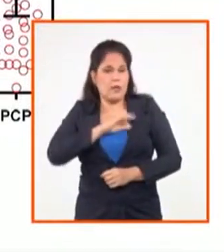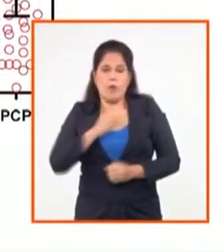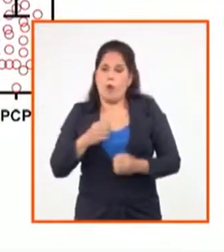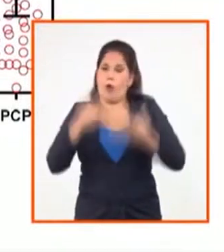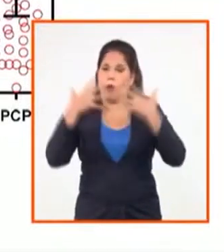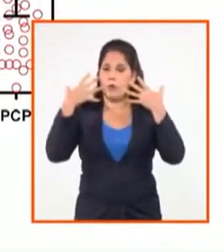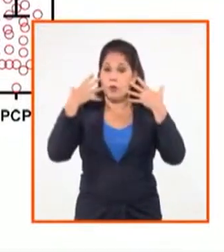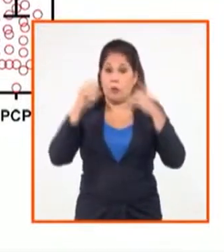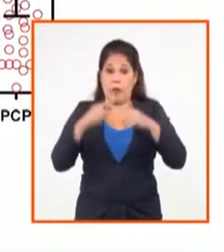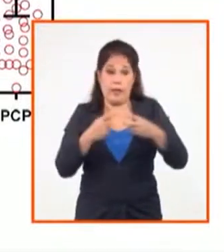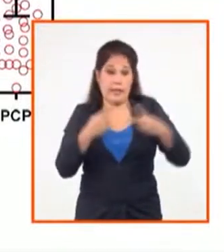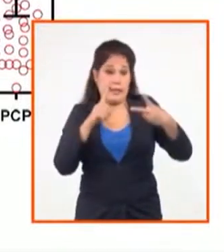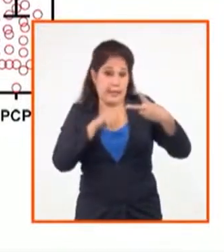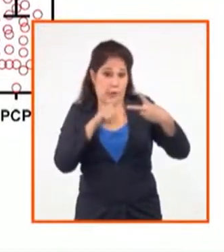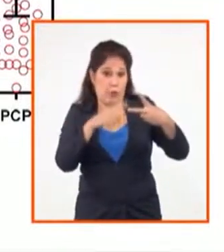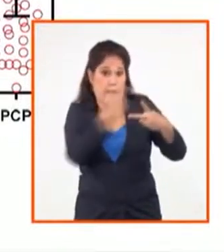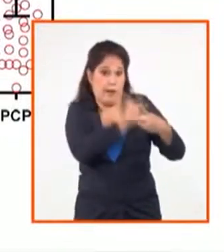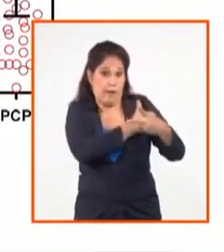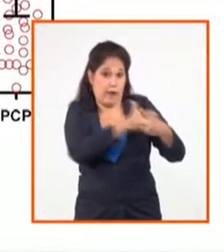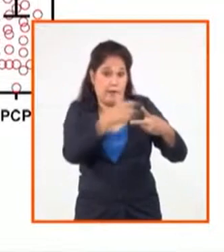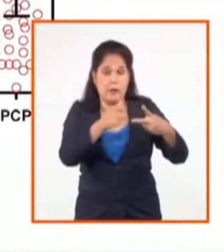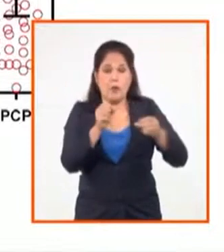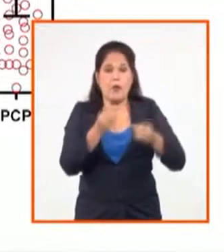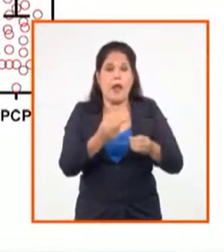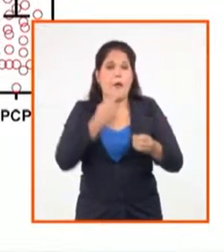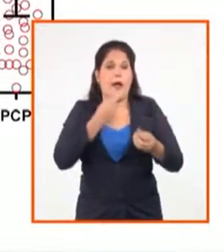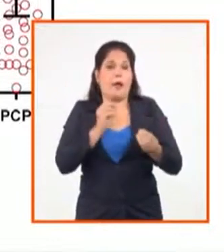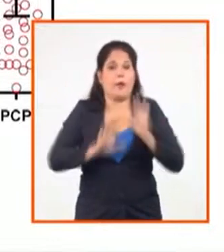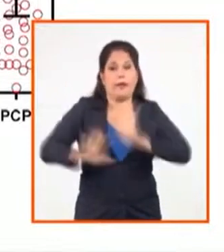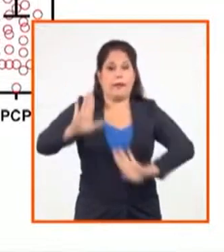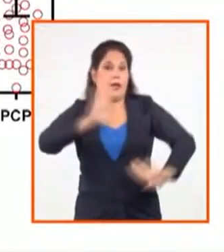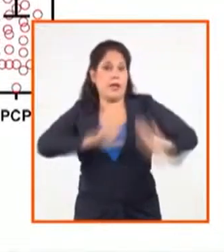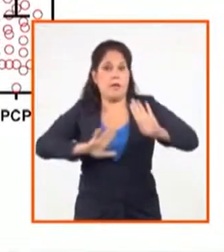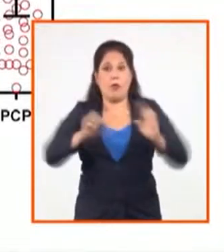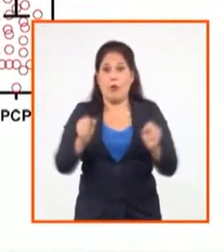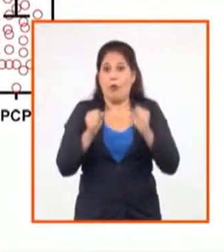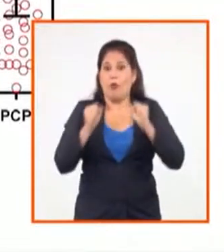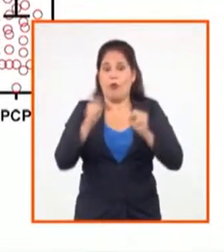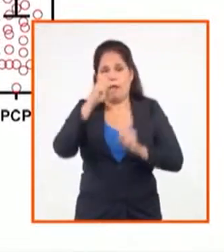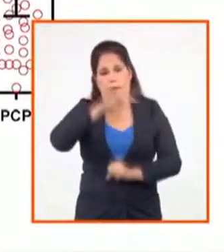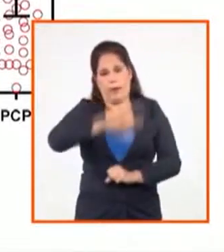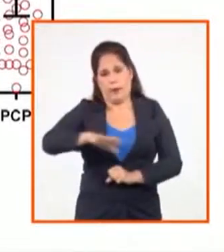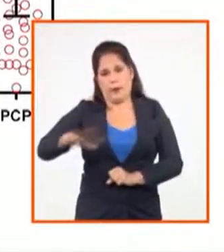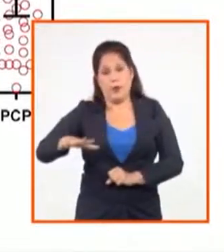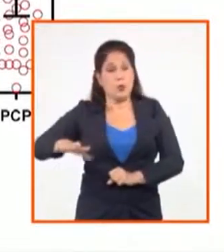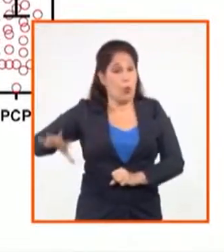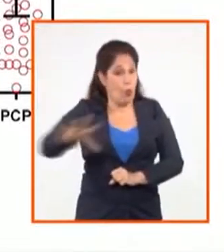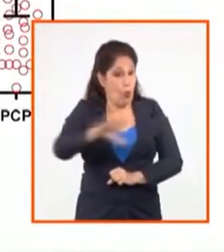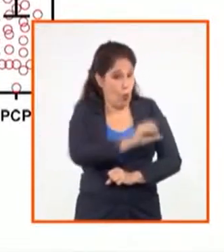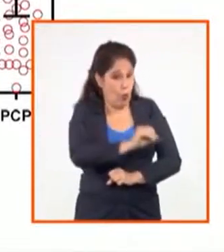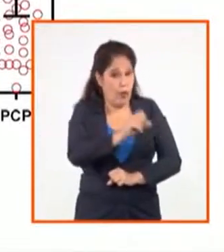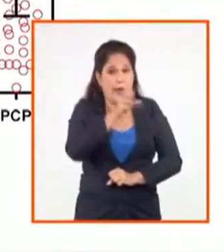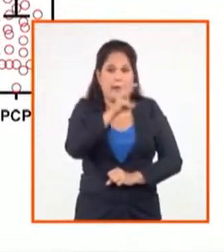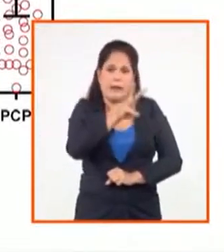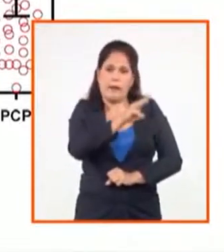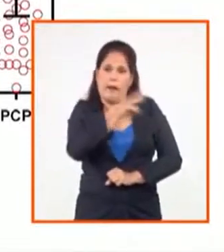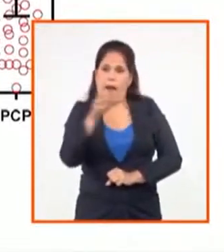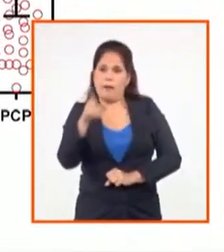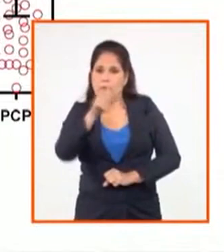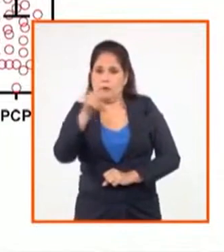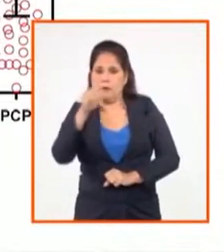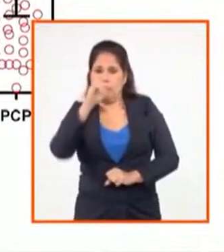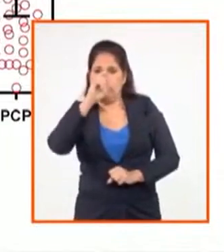segunda dosis hay una respuesta prácticamente de todos los niños entre 3 y 11 años